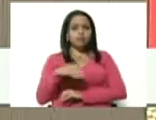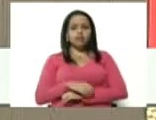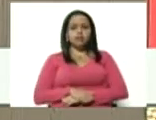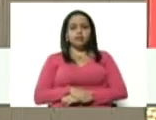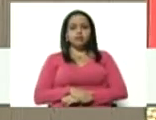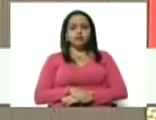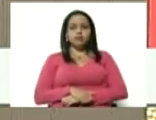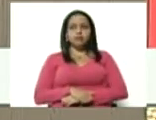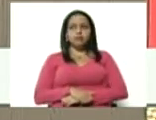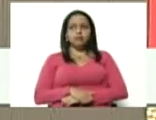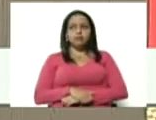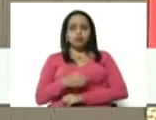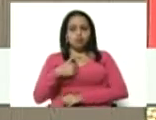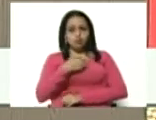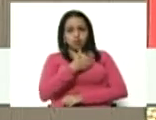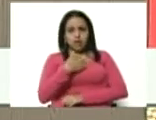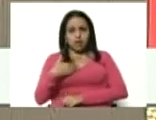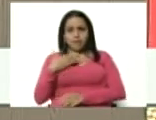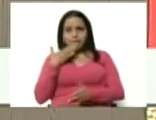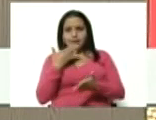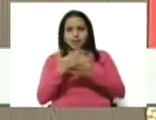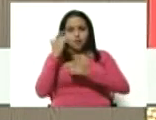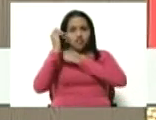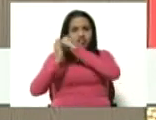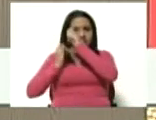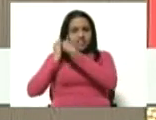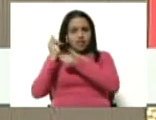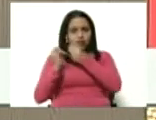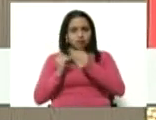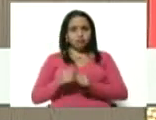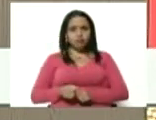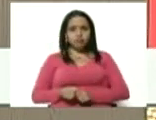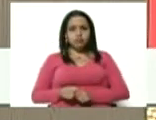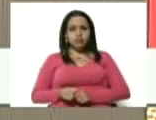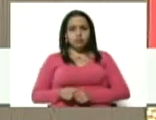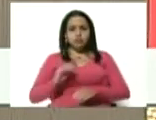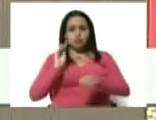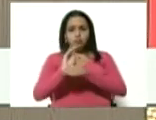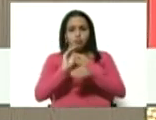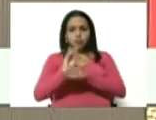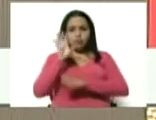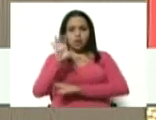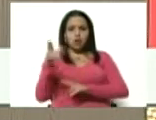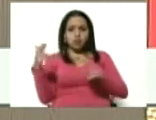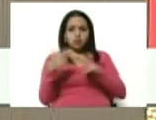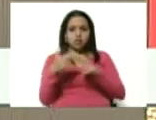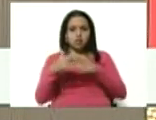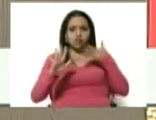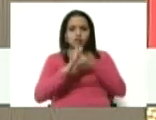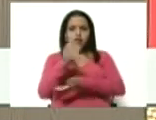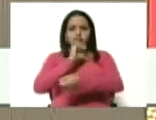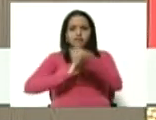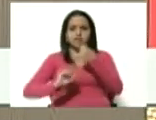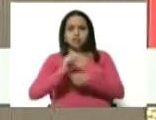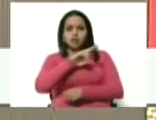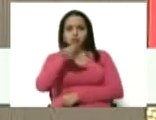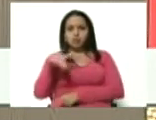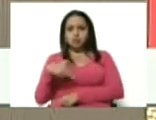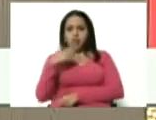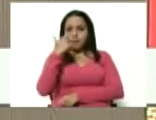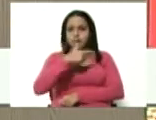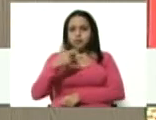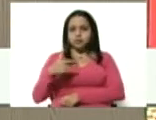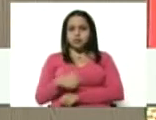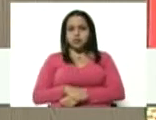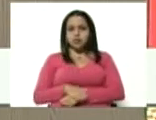occidente. Yo quería pedir un video del protector del estado Táchira en el combate de nuestras autoridades con